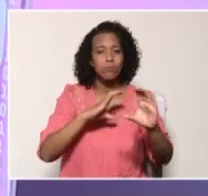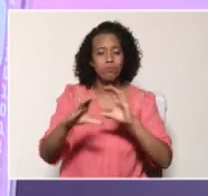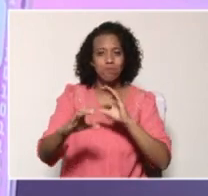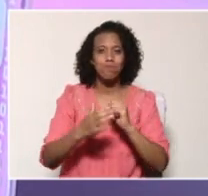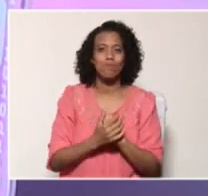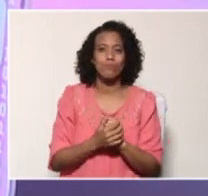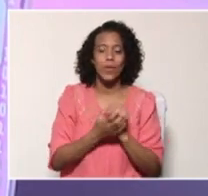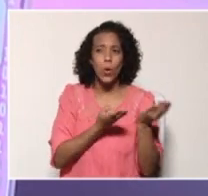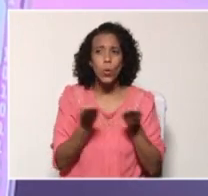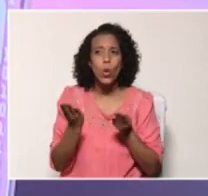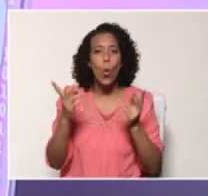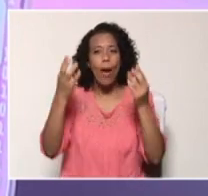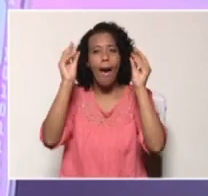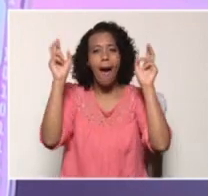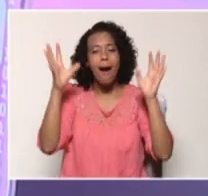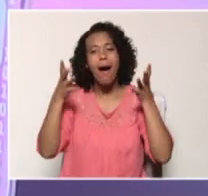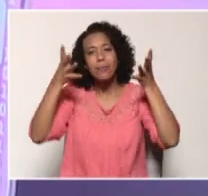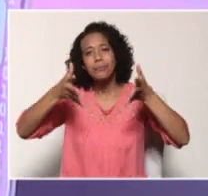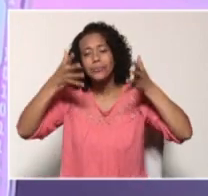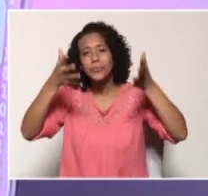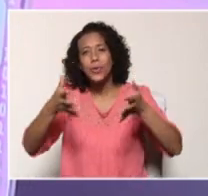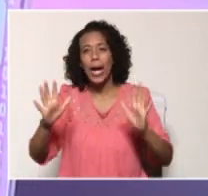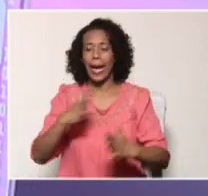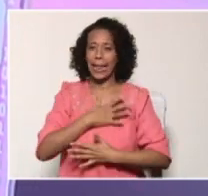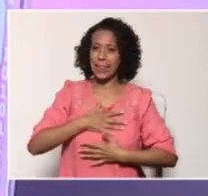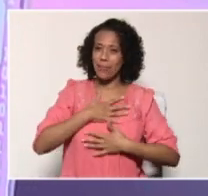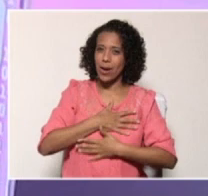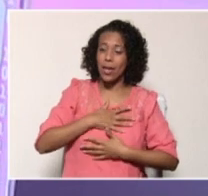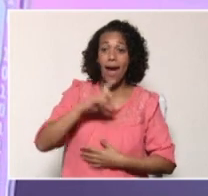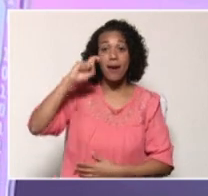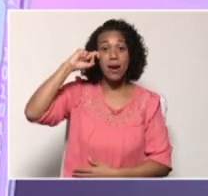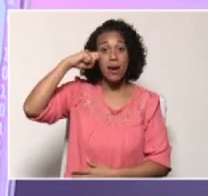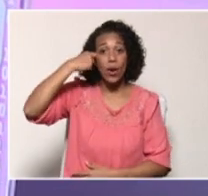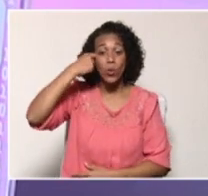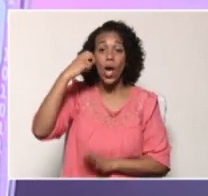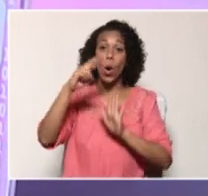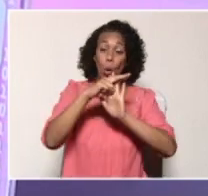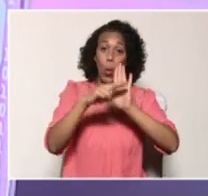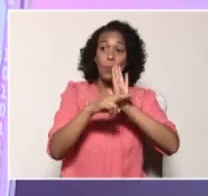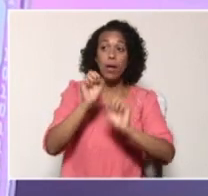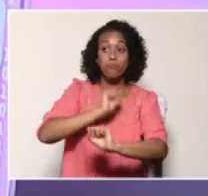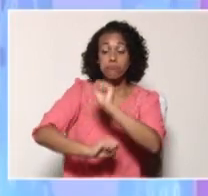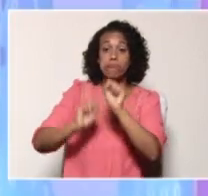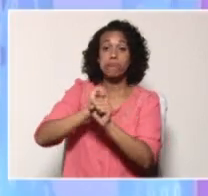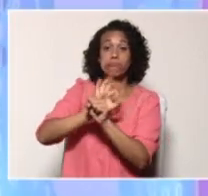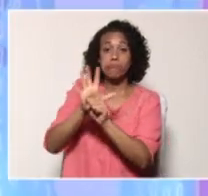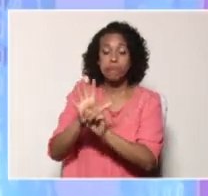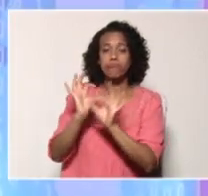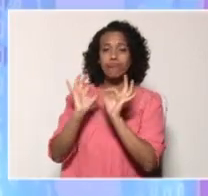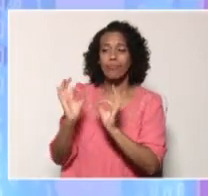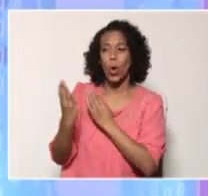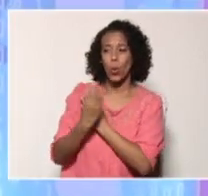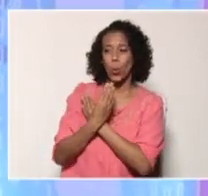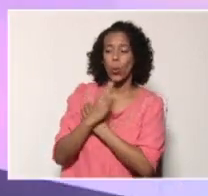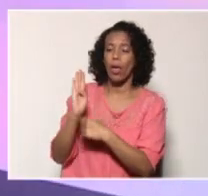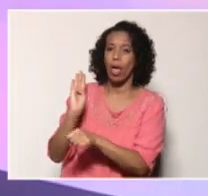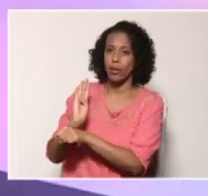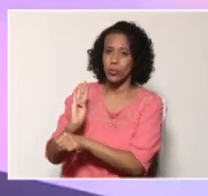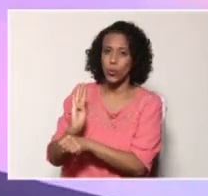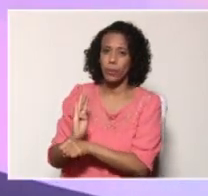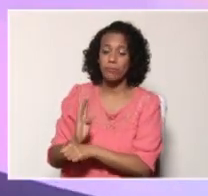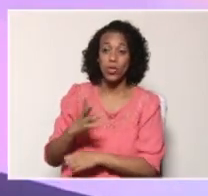comunicación, dejando una enseñanza significativa y divertida. Recordemos cumplir con las medidas de bioseguridad para el cuidado de nuestra